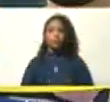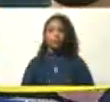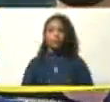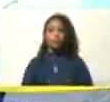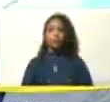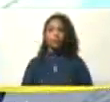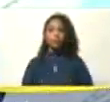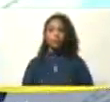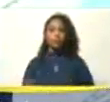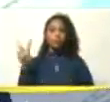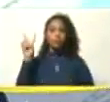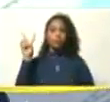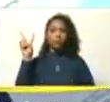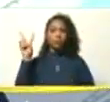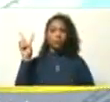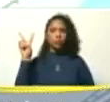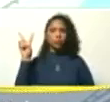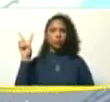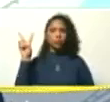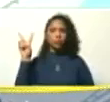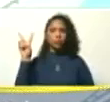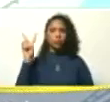Van dos.